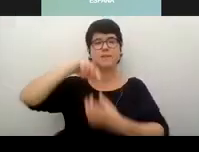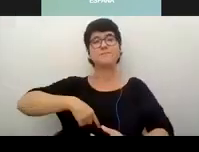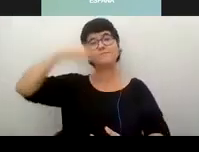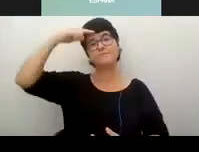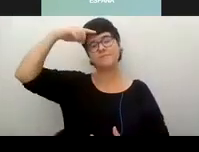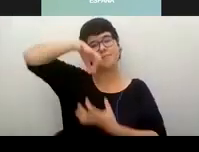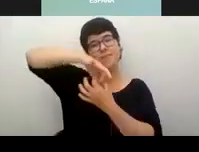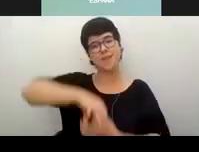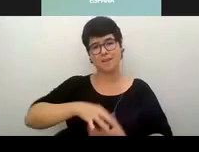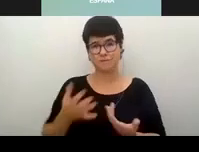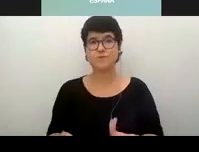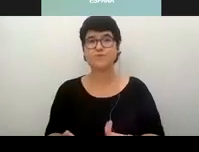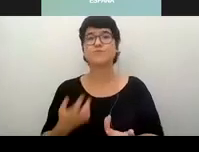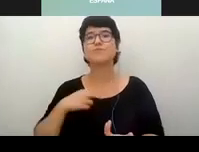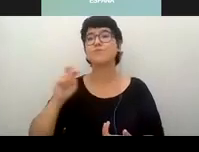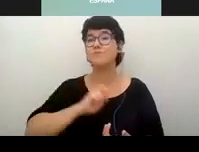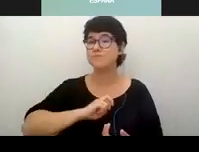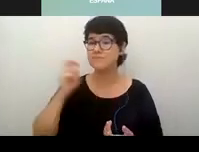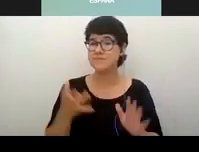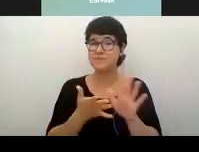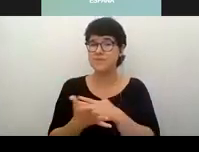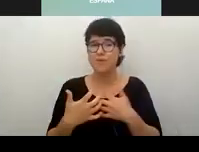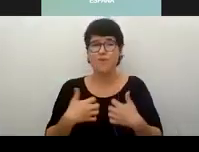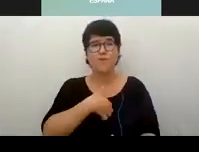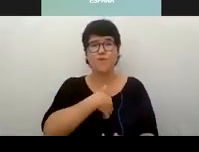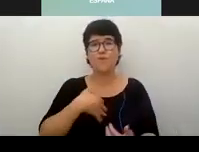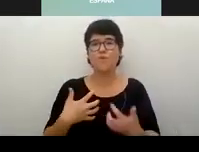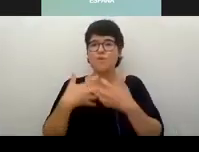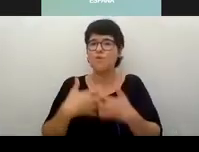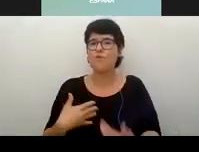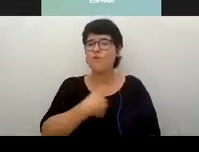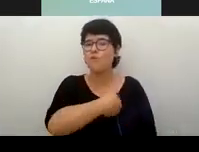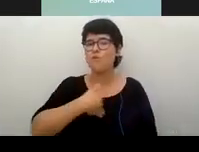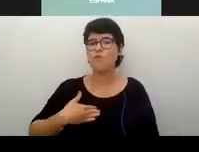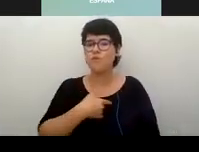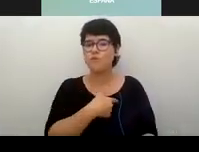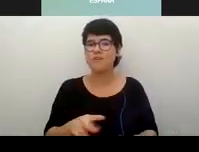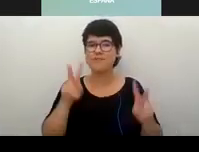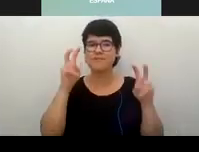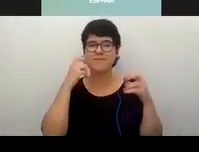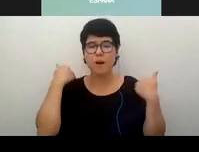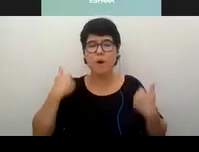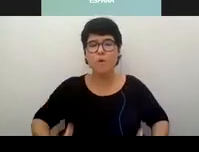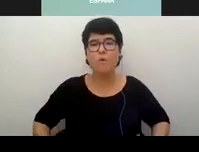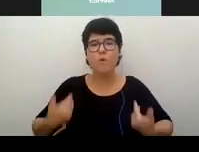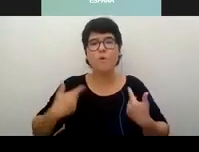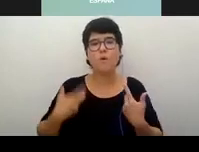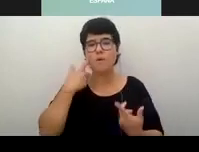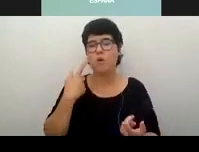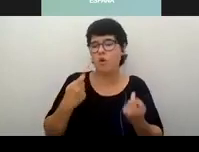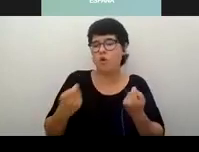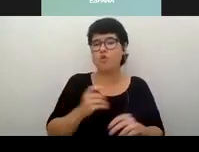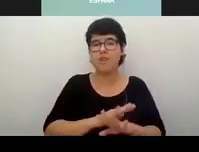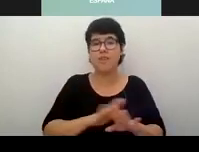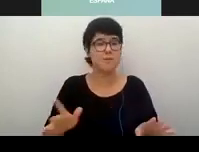Cada vez más vamos viendo otras funciones que no son puramente la regulación del metabolismo normal del